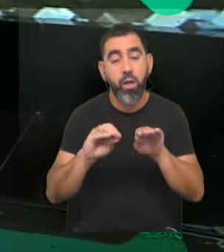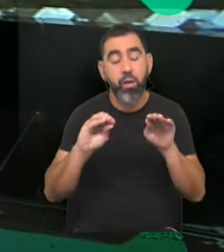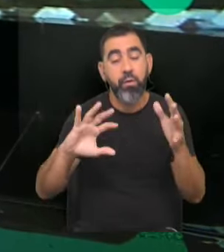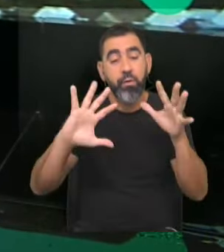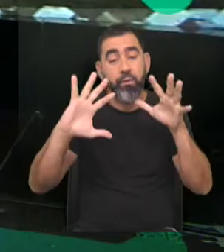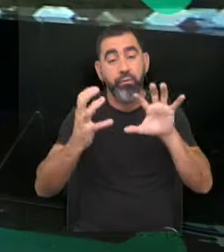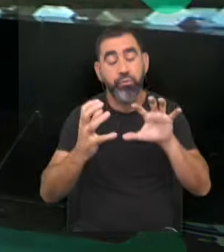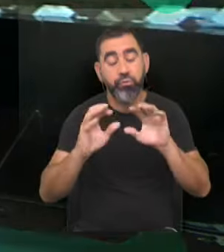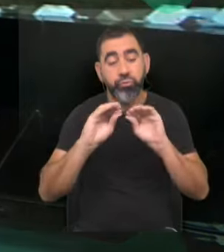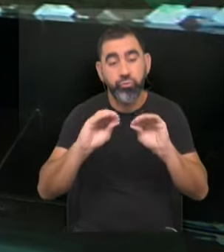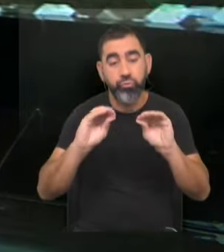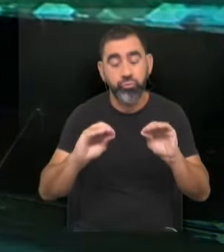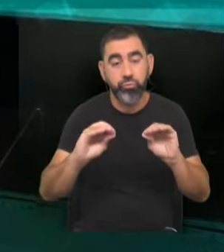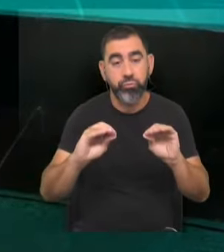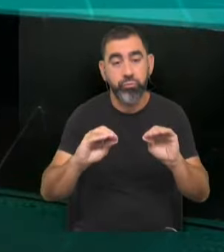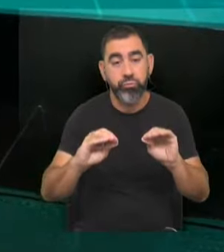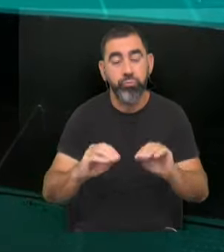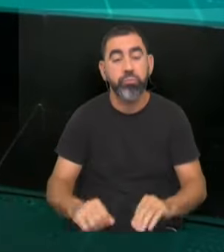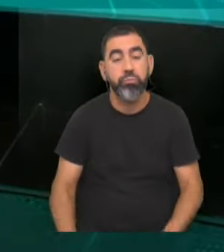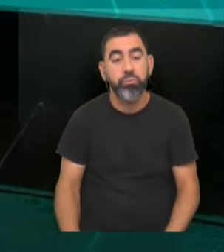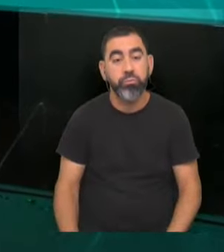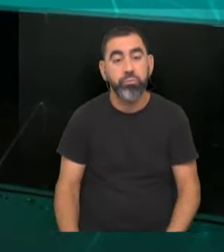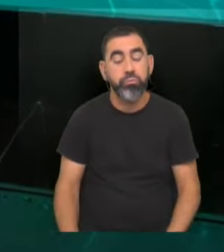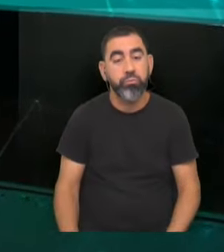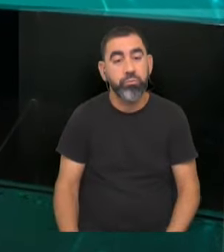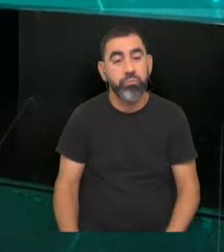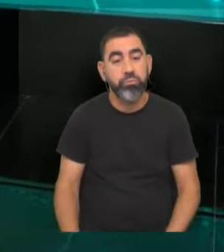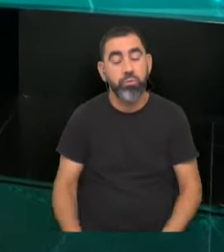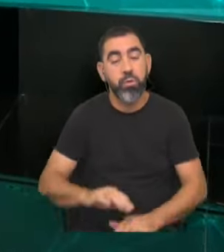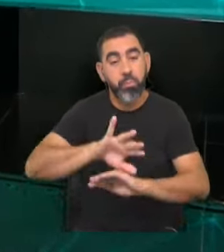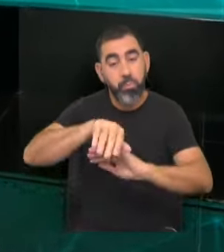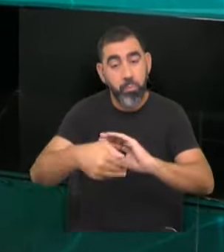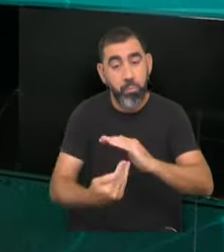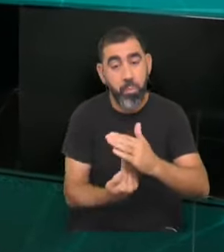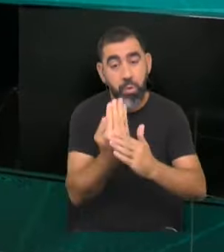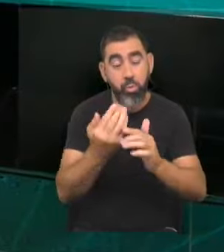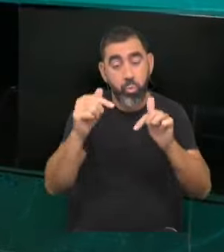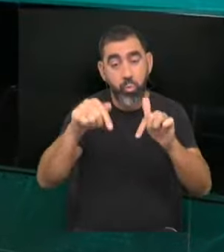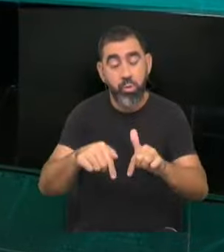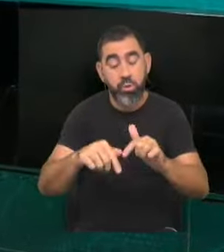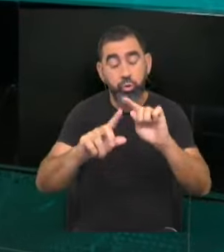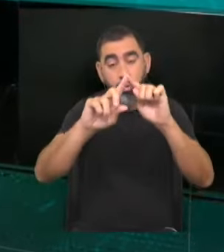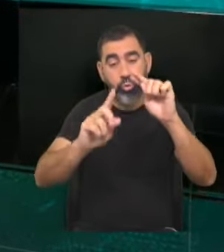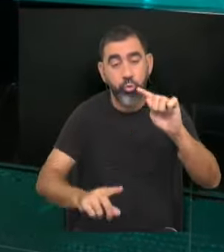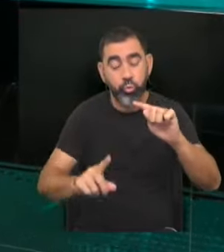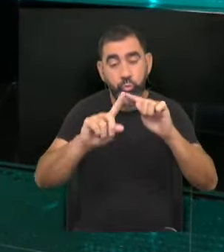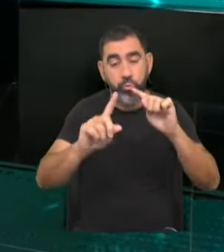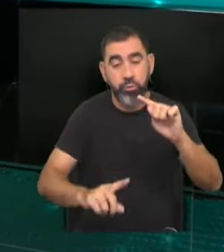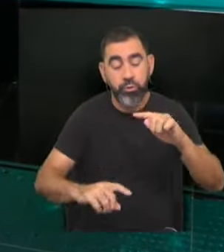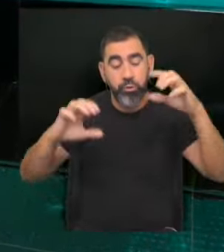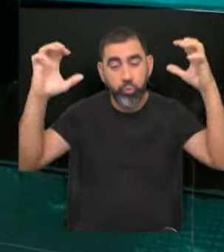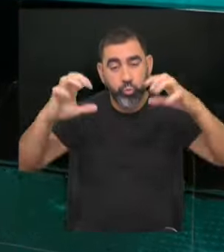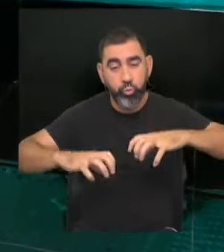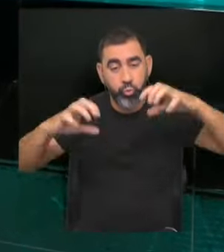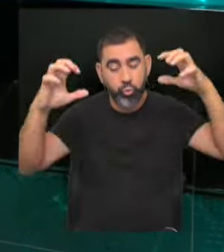no es una advertencia pero sí que está ingresando en esta madrugada un sistema de tormentas acompañado de precipitaciones